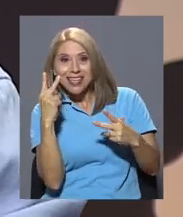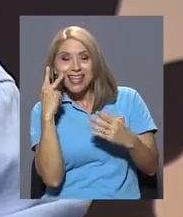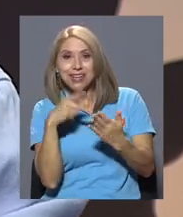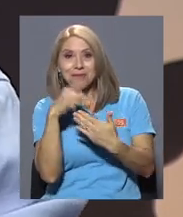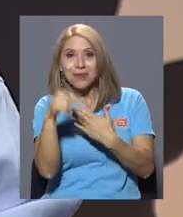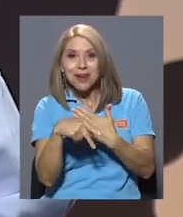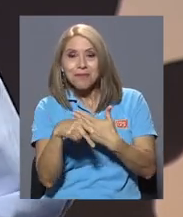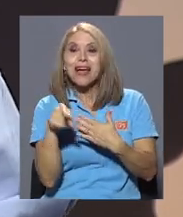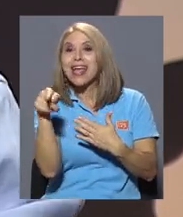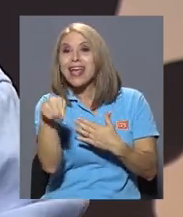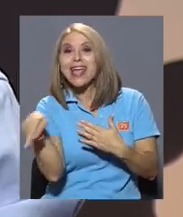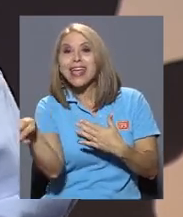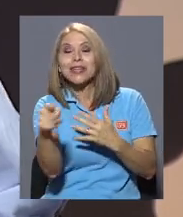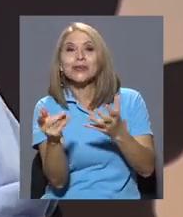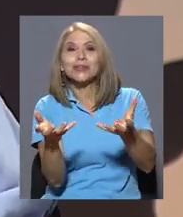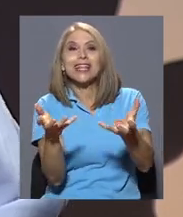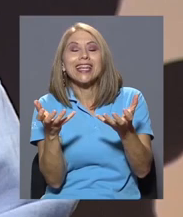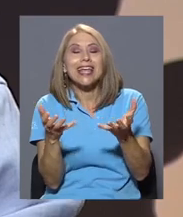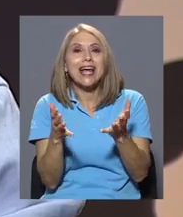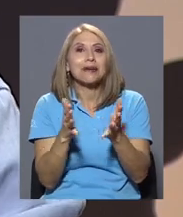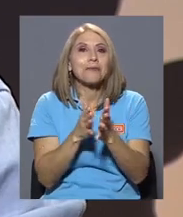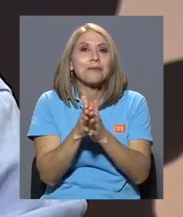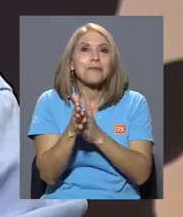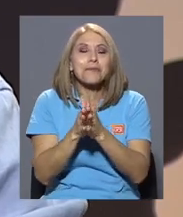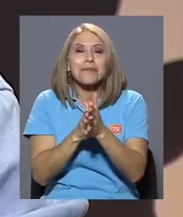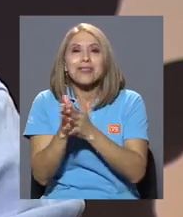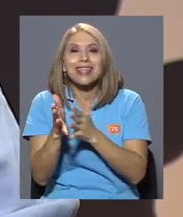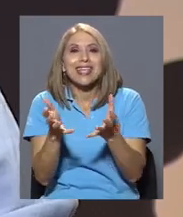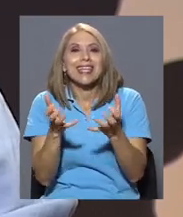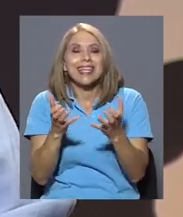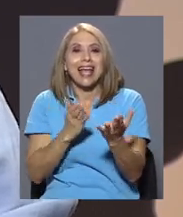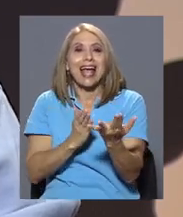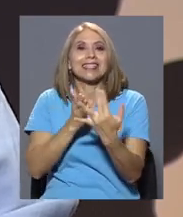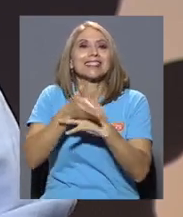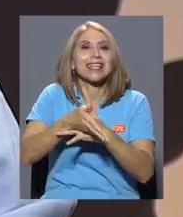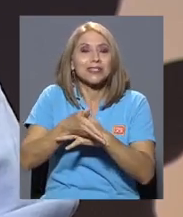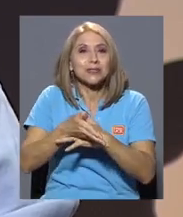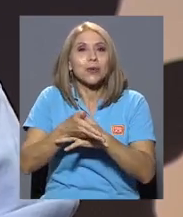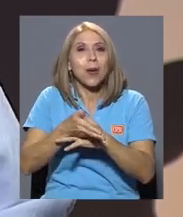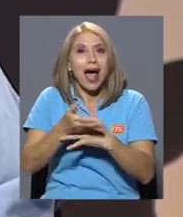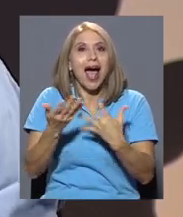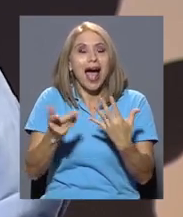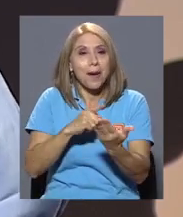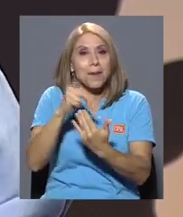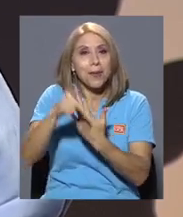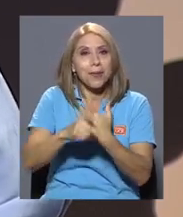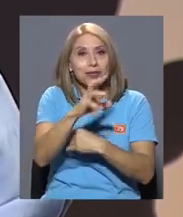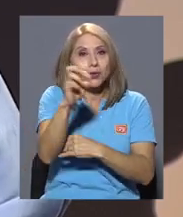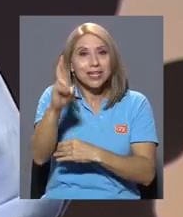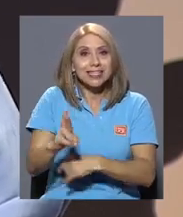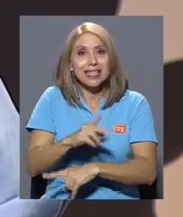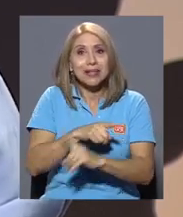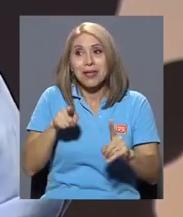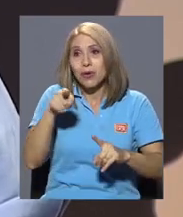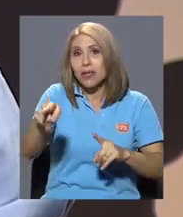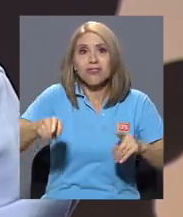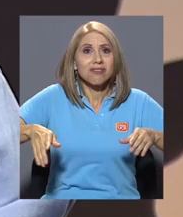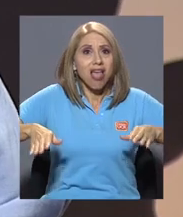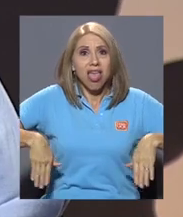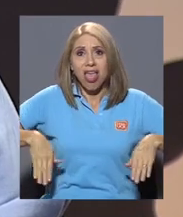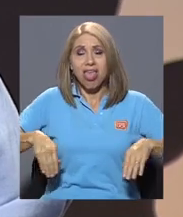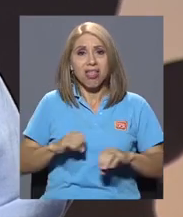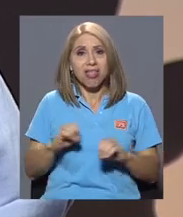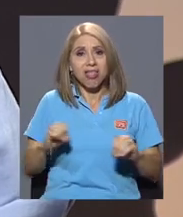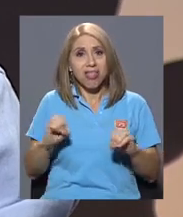consumir o que estaba que estaba como loco por por tener acceso a contenido costarricense y que no lo estaba teniendo no estaba pudiendo tener